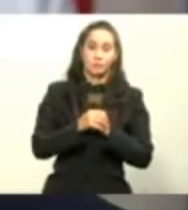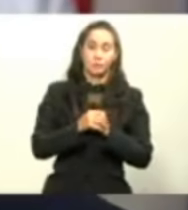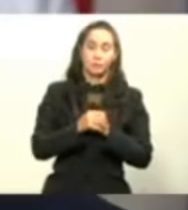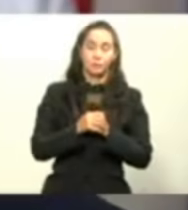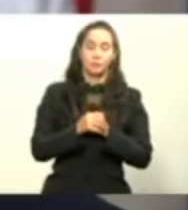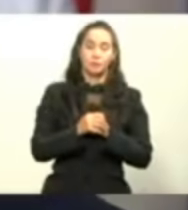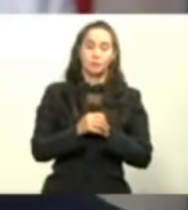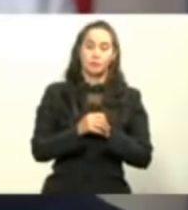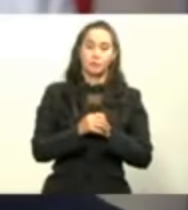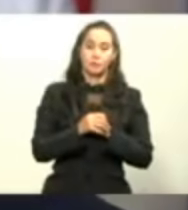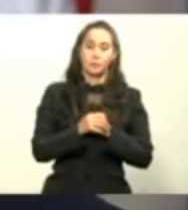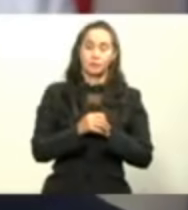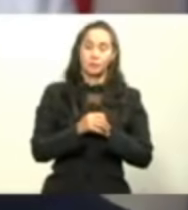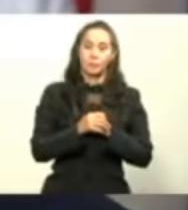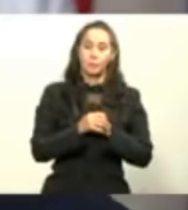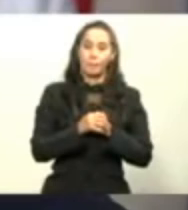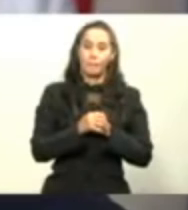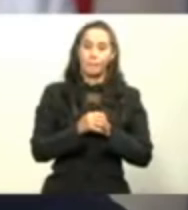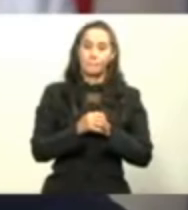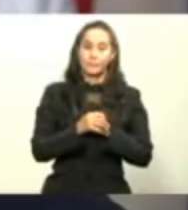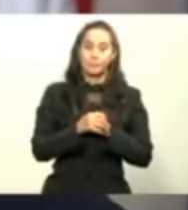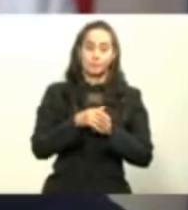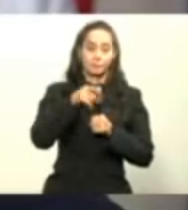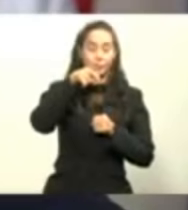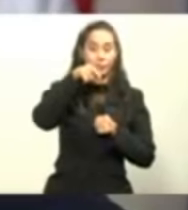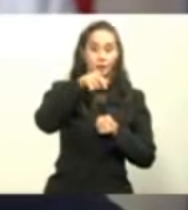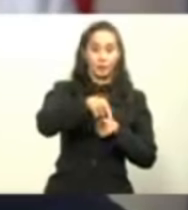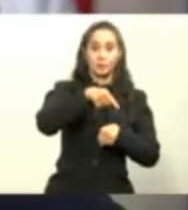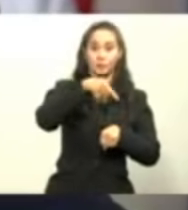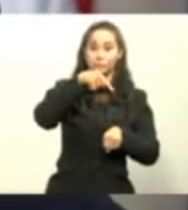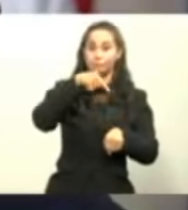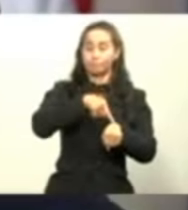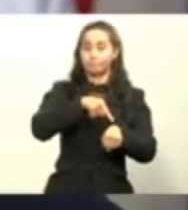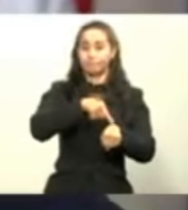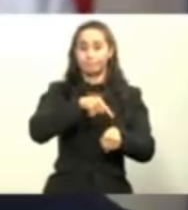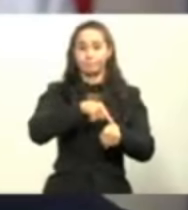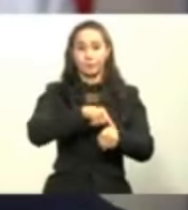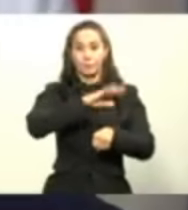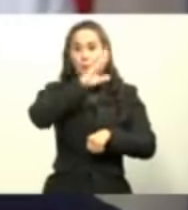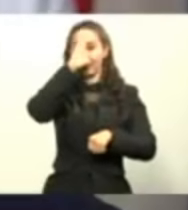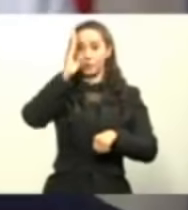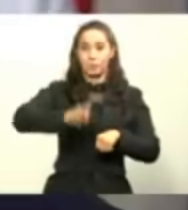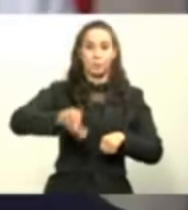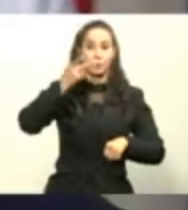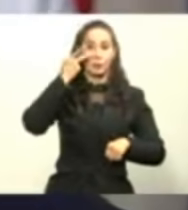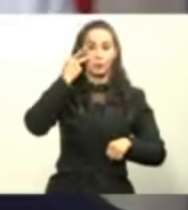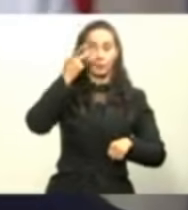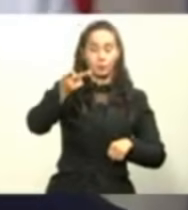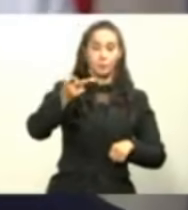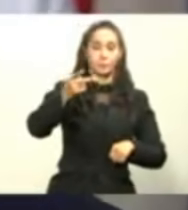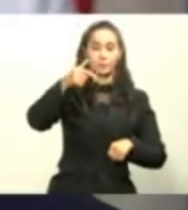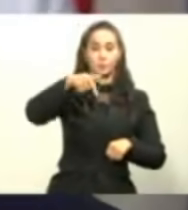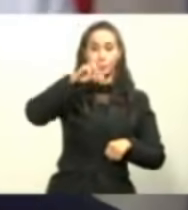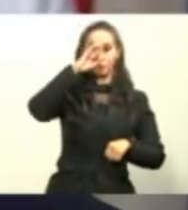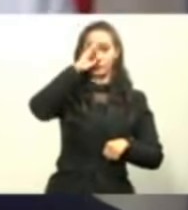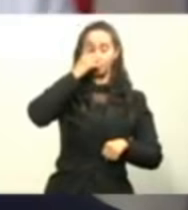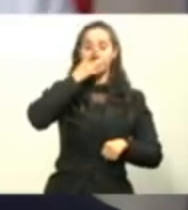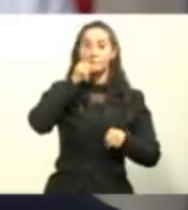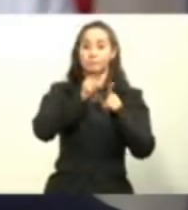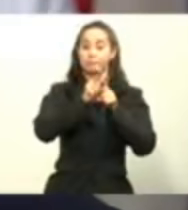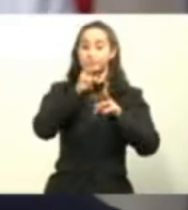Es un hecho sin precedentes en el país y sin precedentes en esta generación en todo el